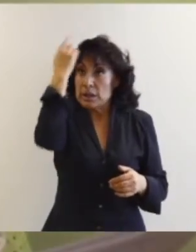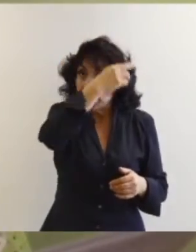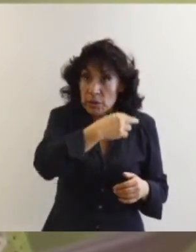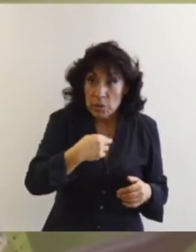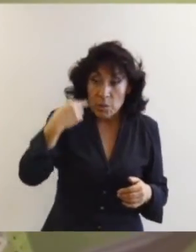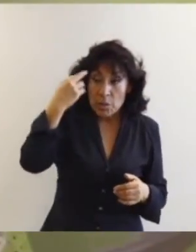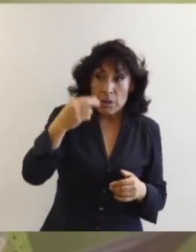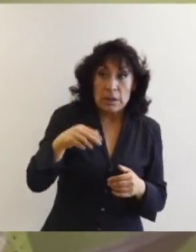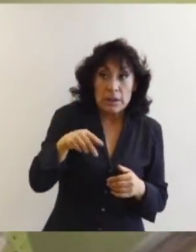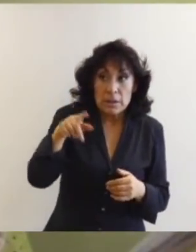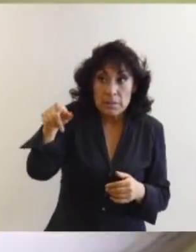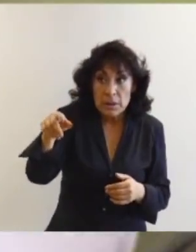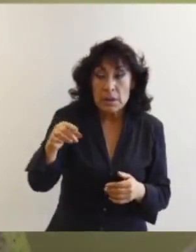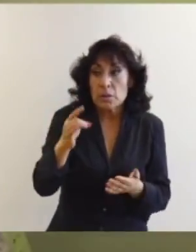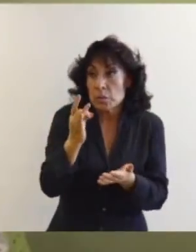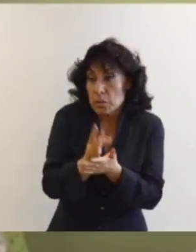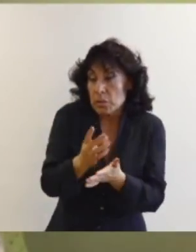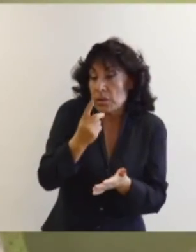caminata.